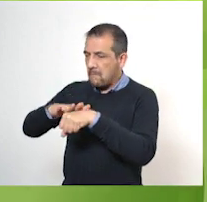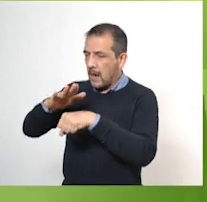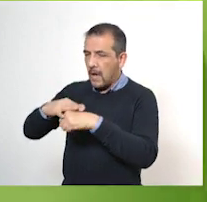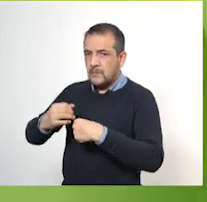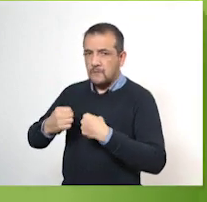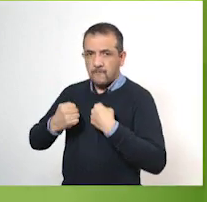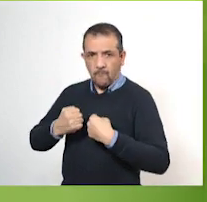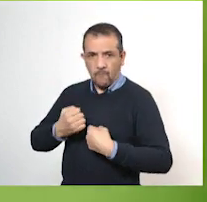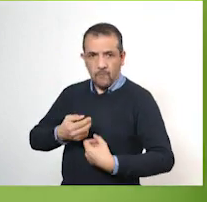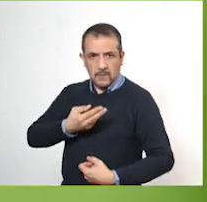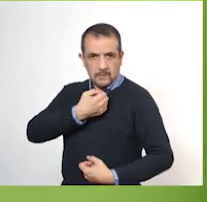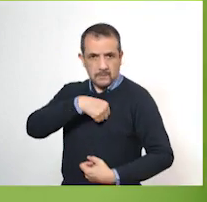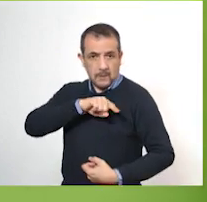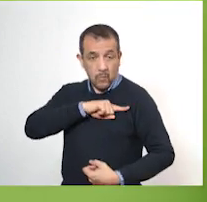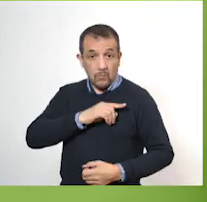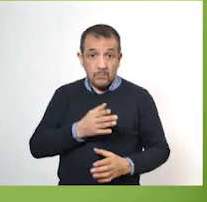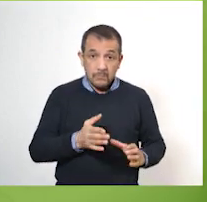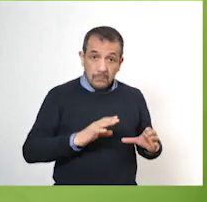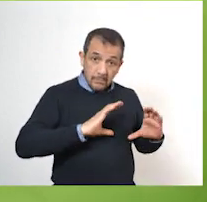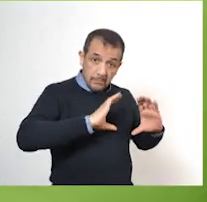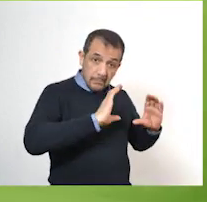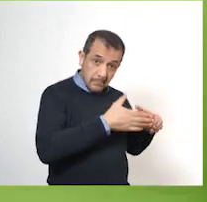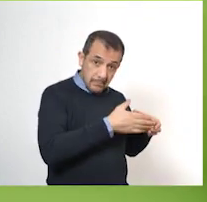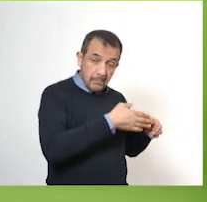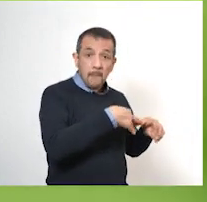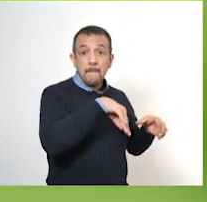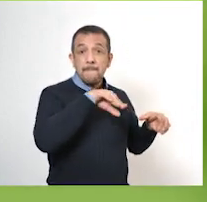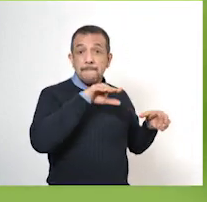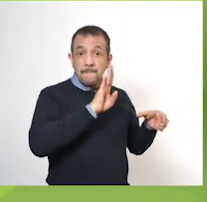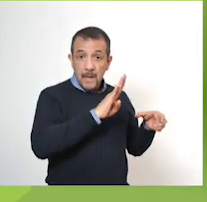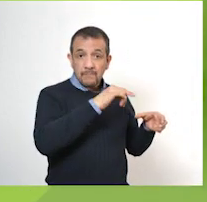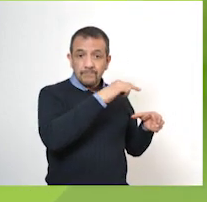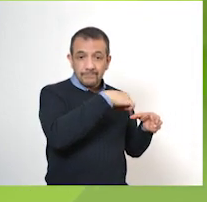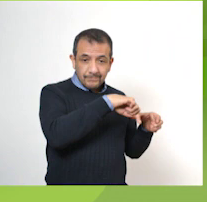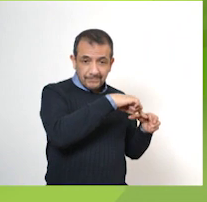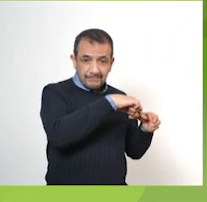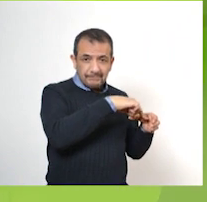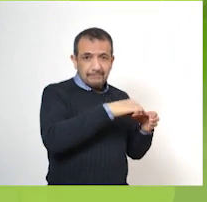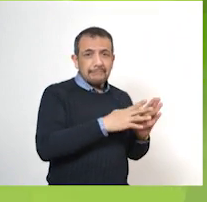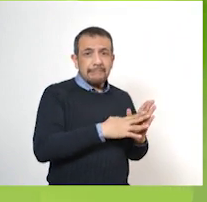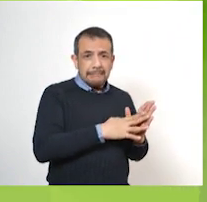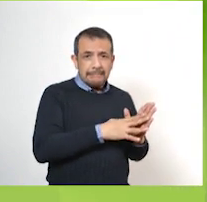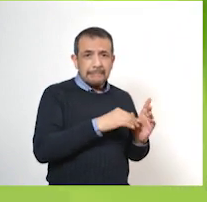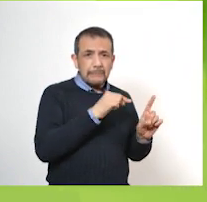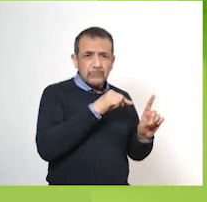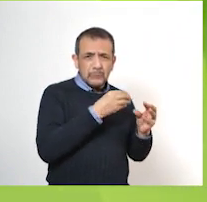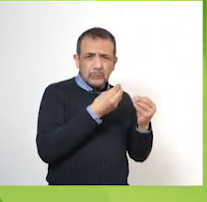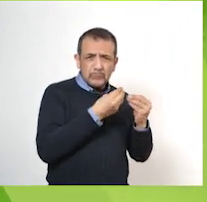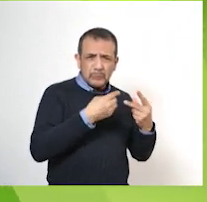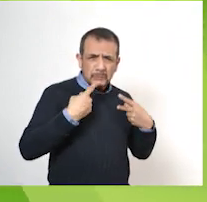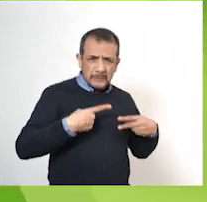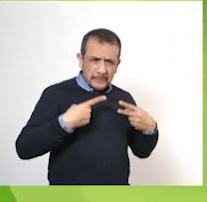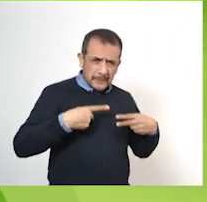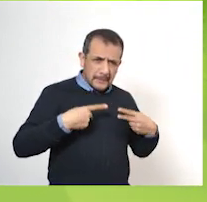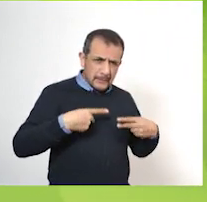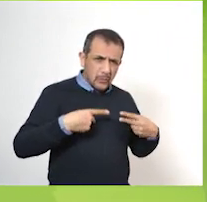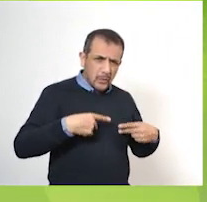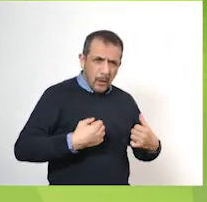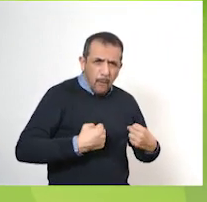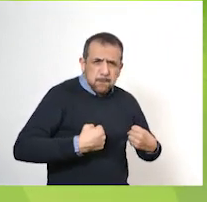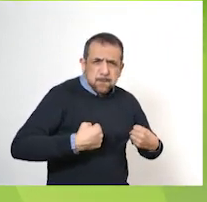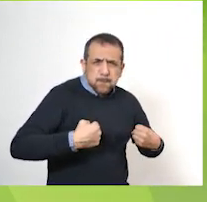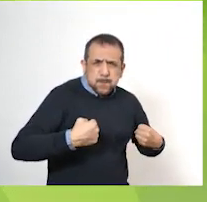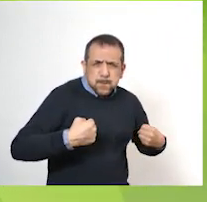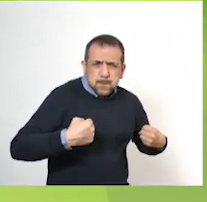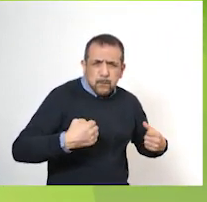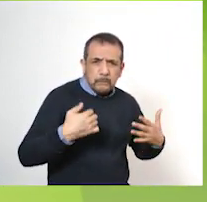más fortalecida. Y por supuesto, la sociedad B tendrá índices elevados de obesidad y